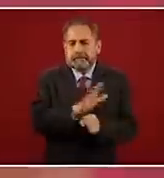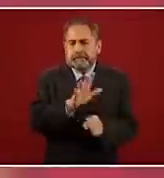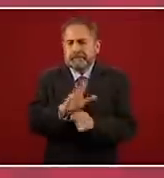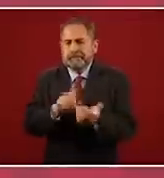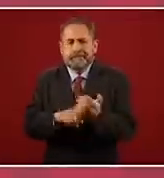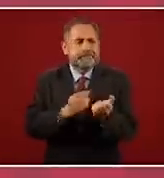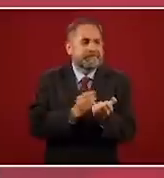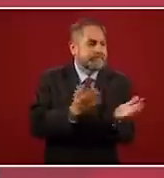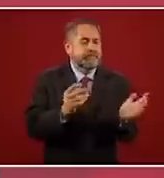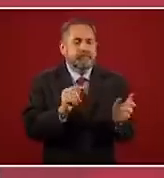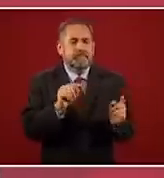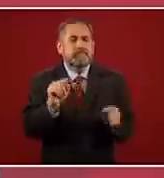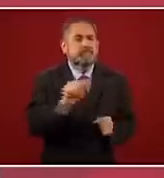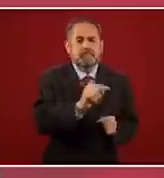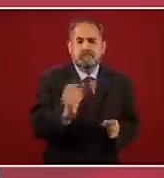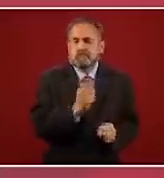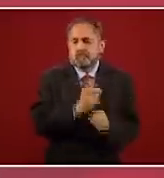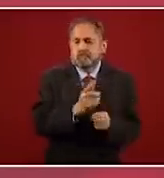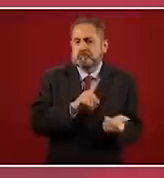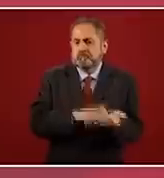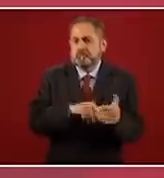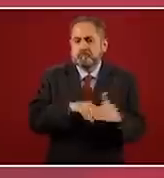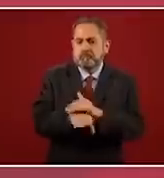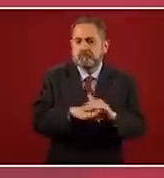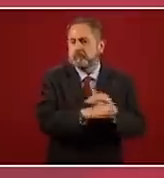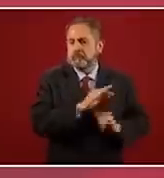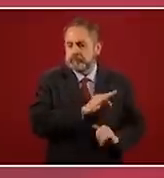más demanda de